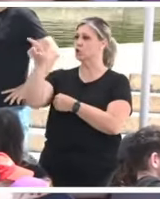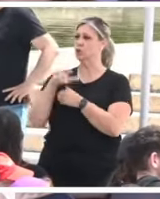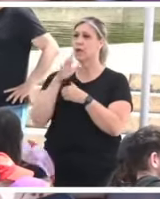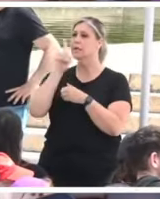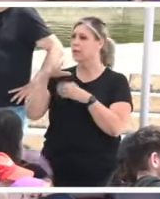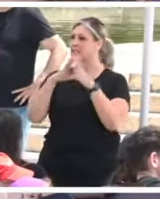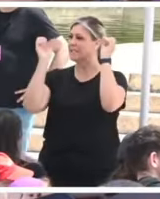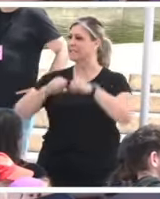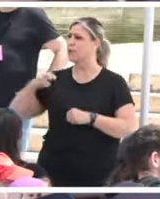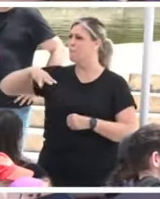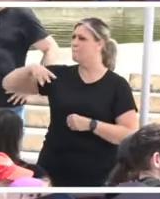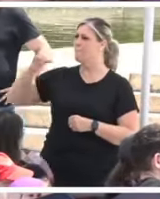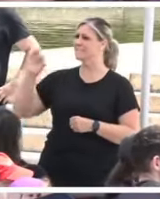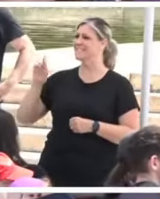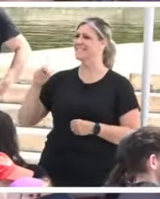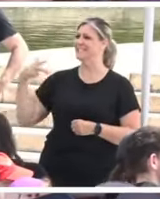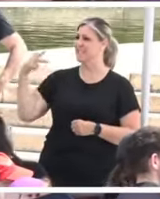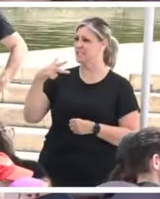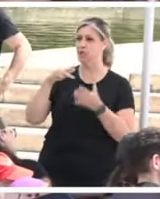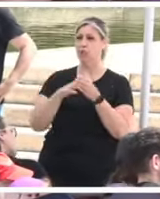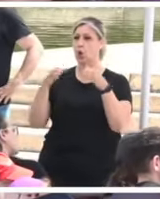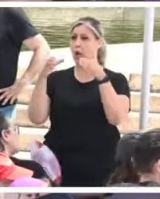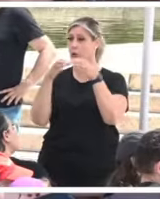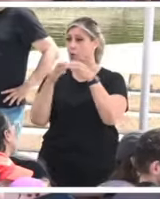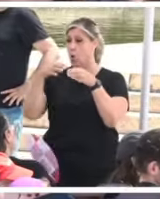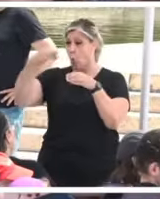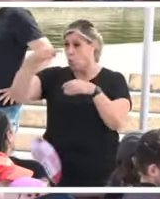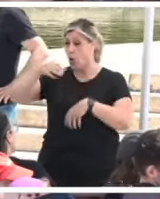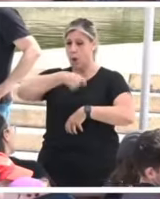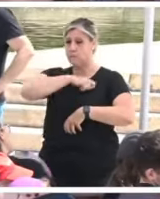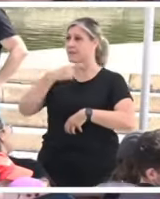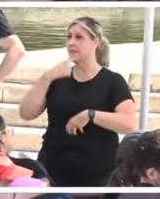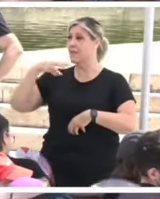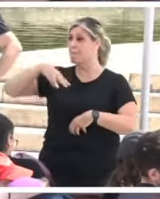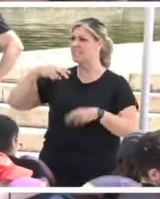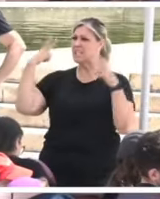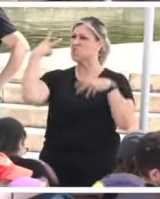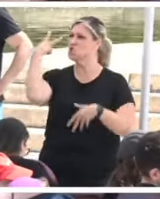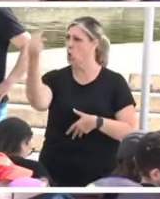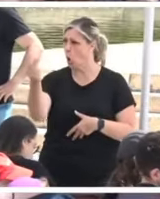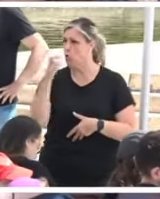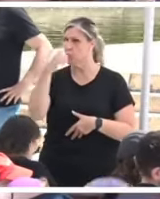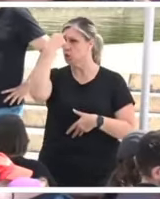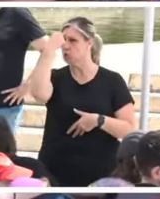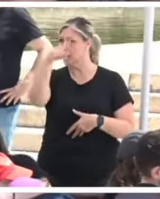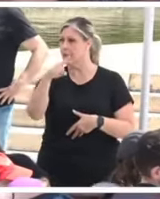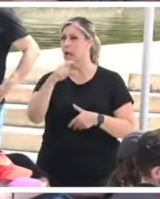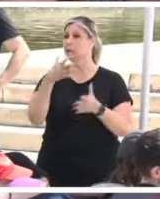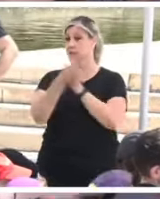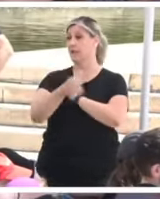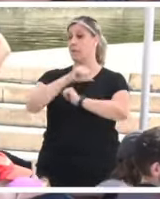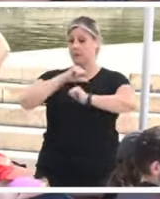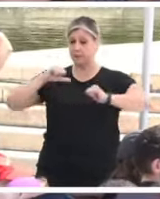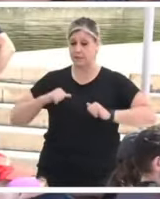Maastricht, en el que fuimos la única fuerza estatal que dijimos no a Maastricht porque sabíamos que eran